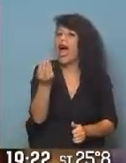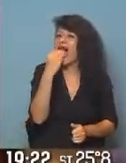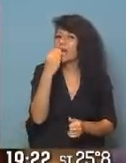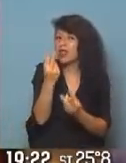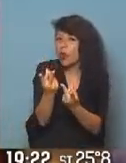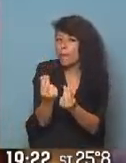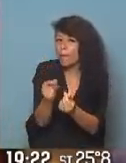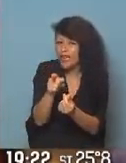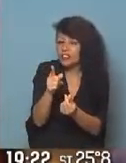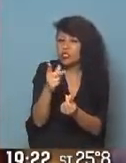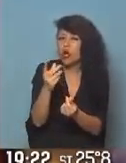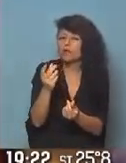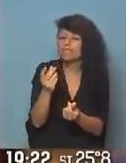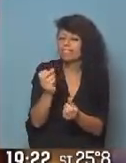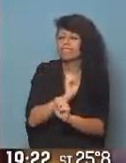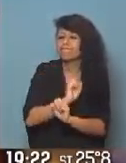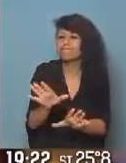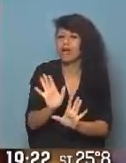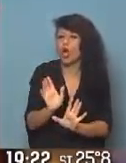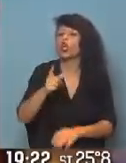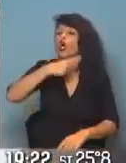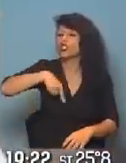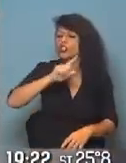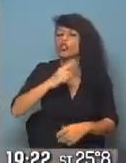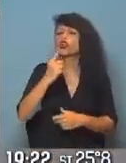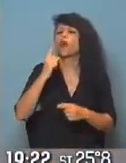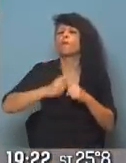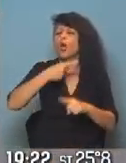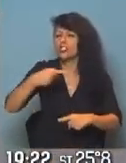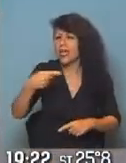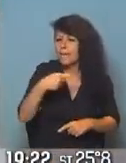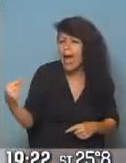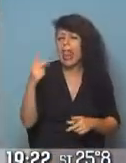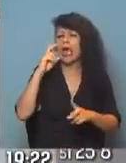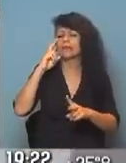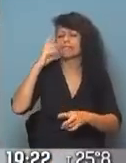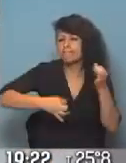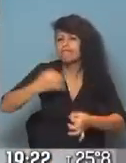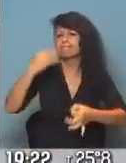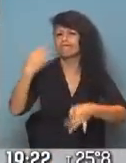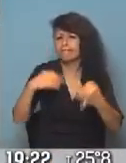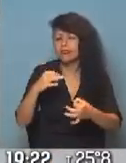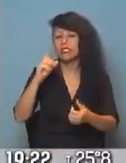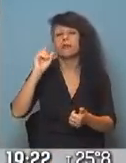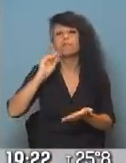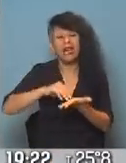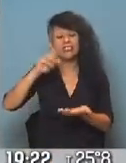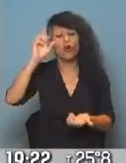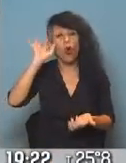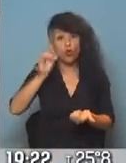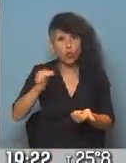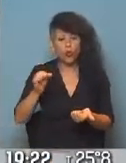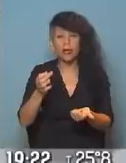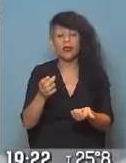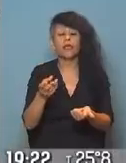de alimento de octubre viene muy fuerte nosotros hacemos mediciones semanales y además en octubre tenés aumentos de tarifa